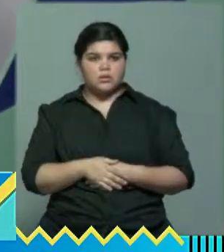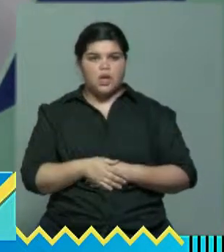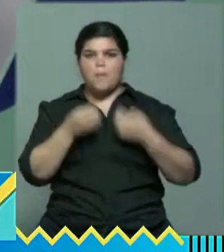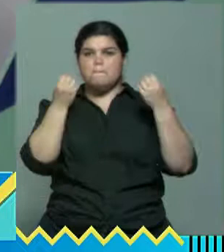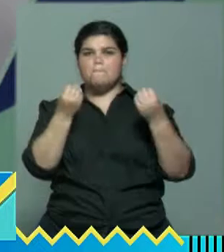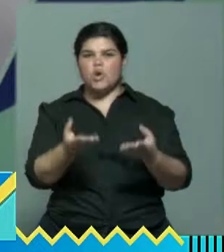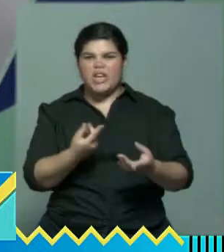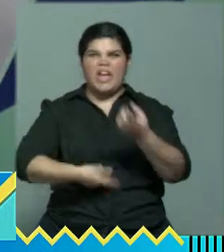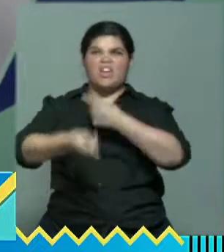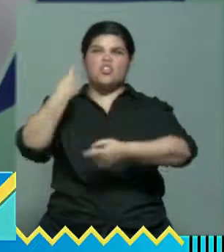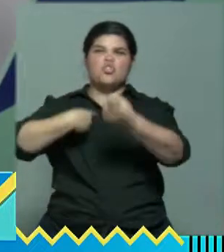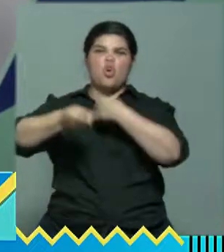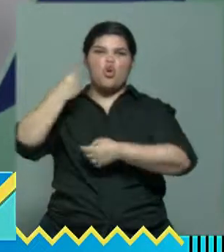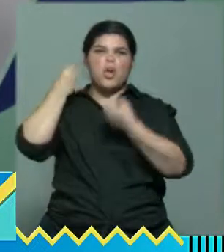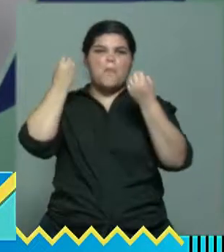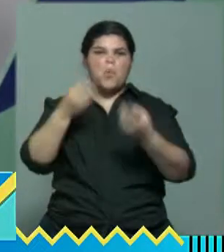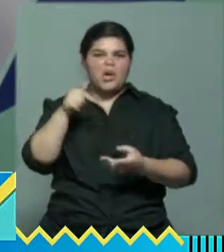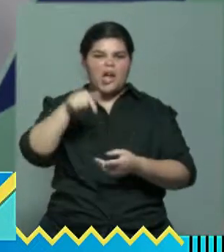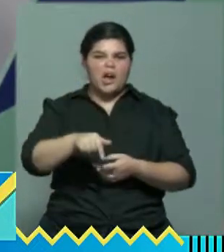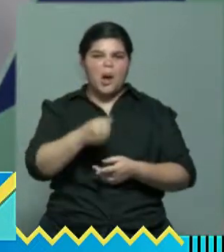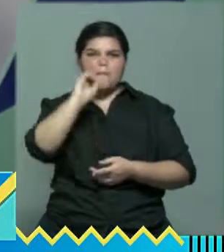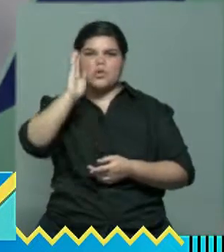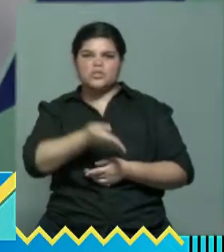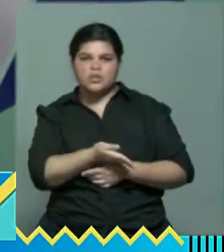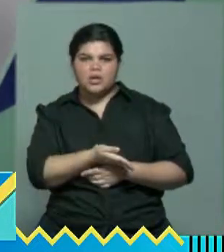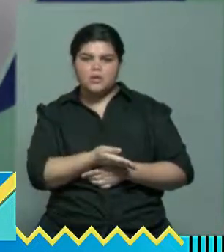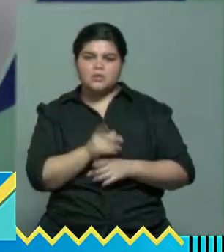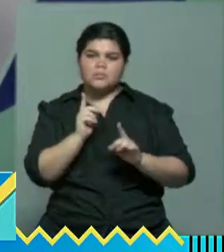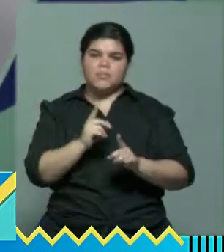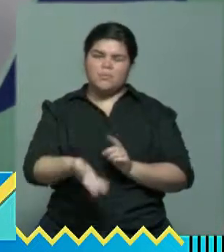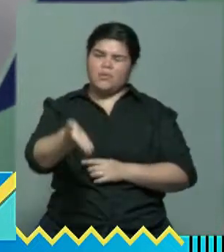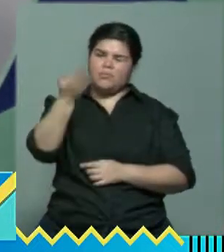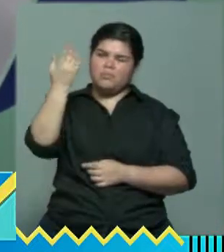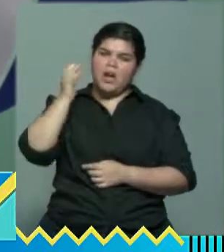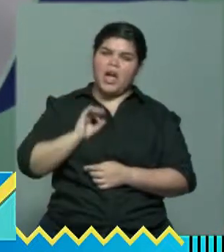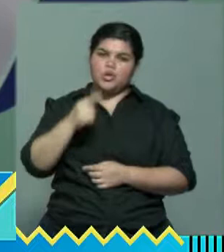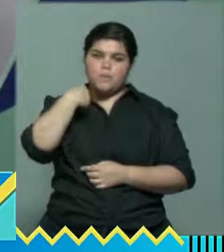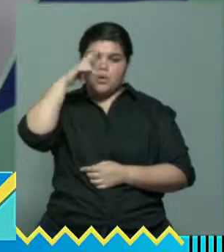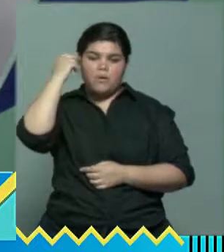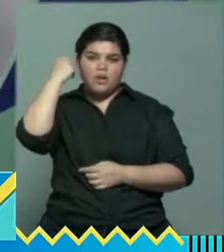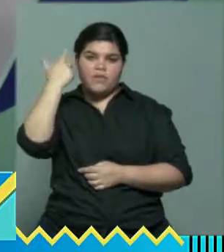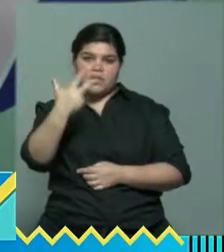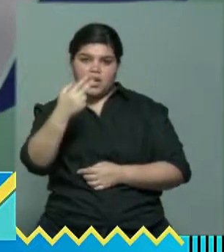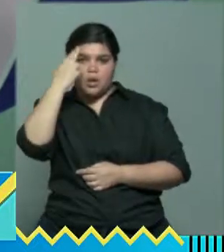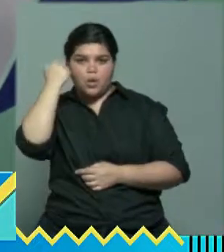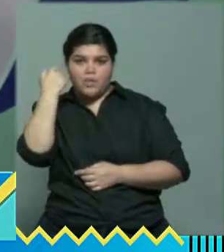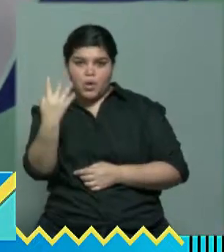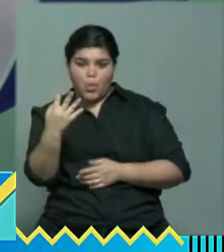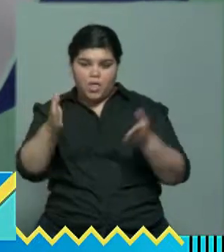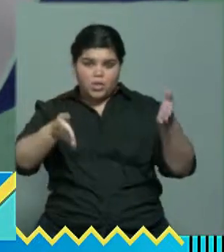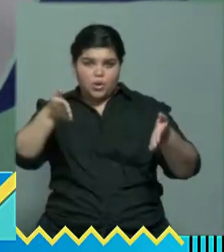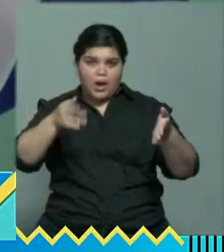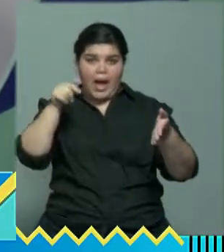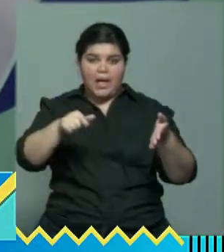de esto. Claro. ¿No? Entonces nos tuvimos que remontar a esa época del 93, 94, donde la